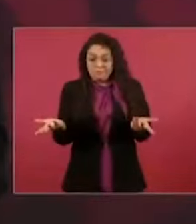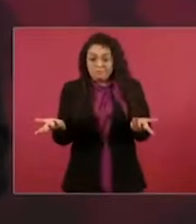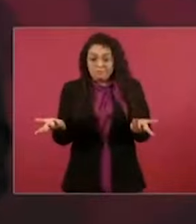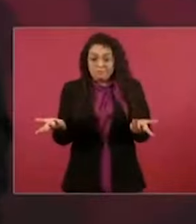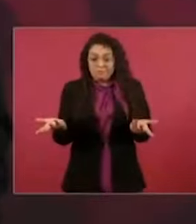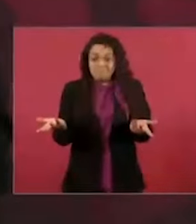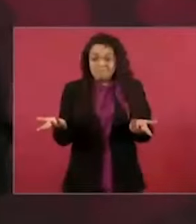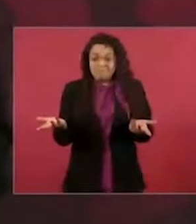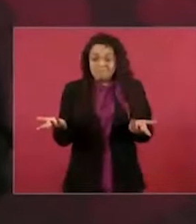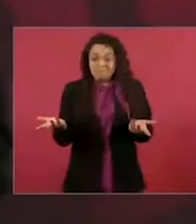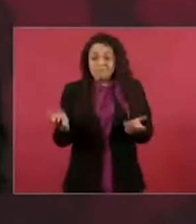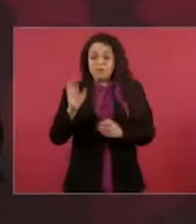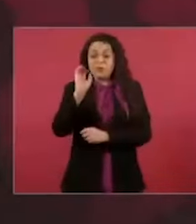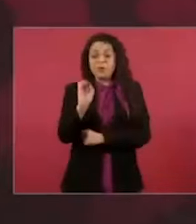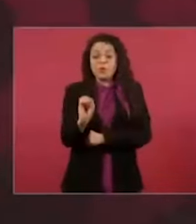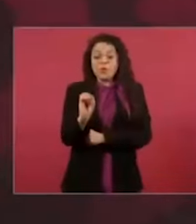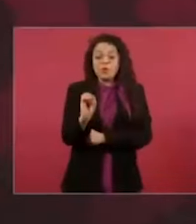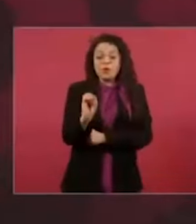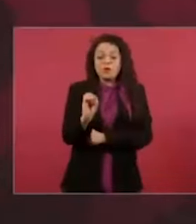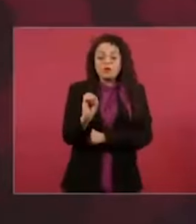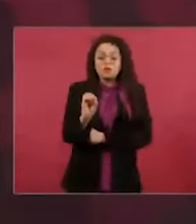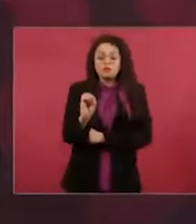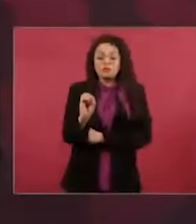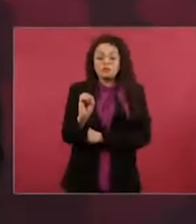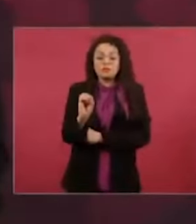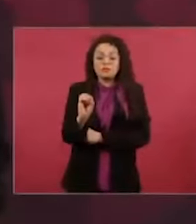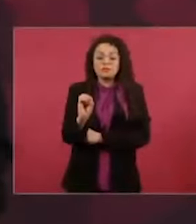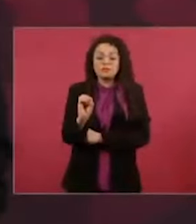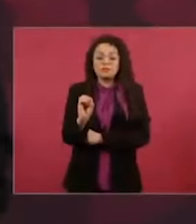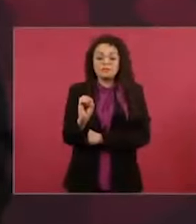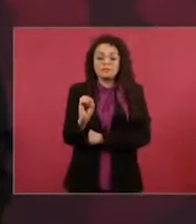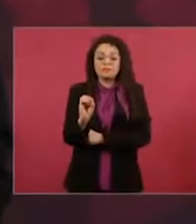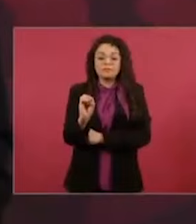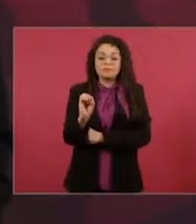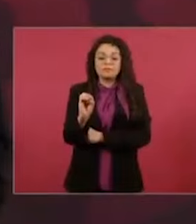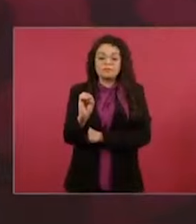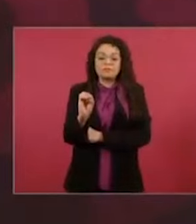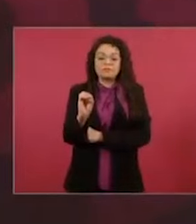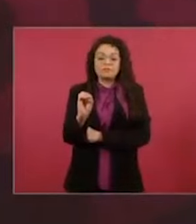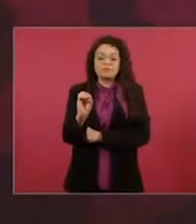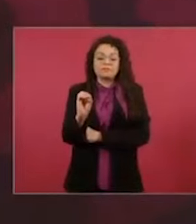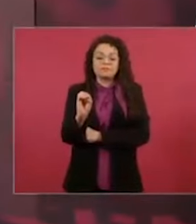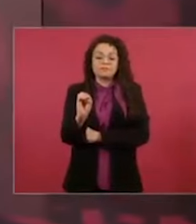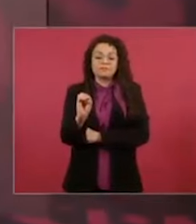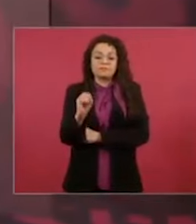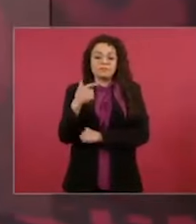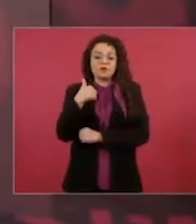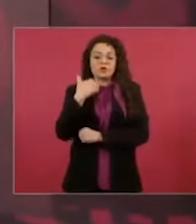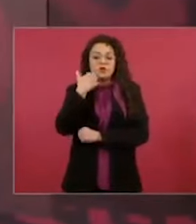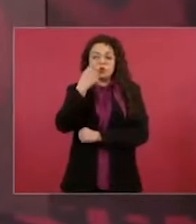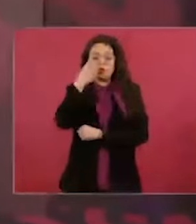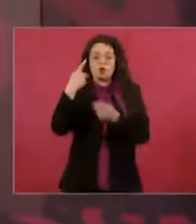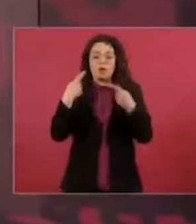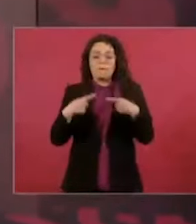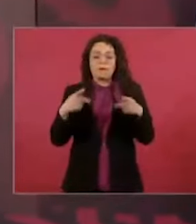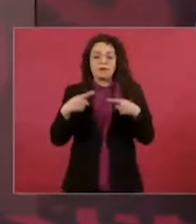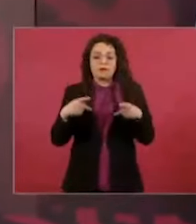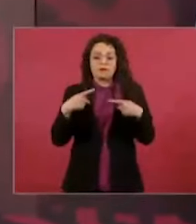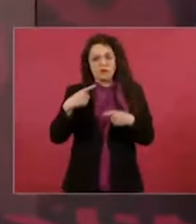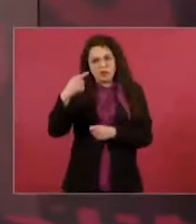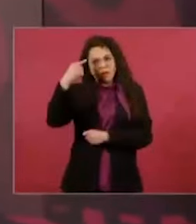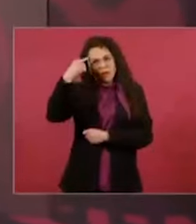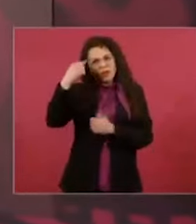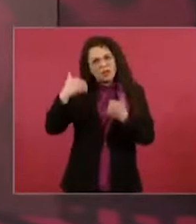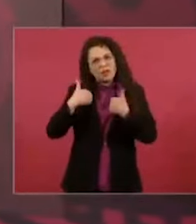compañero reportero Diego Elías Cedillo de el periódico presente de Tabasco llevaba consigo el libro el nuevo libro del